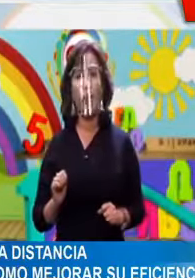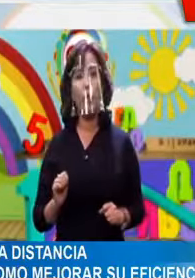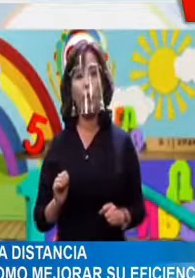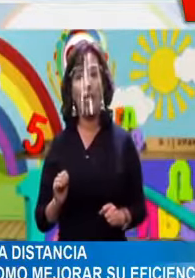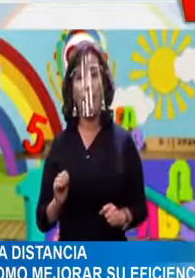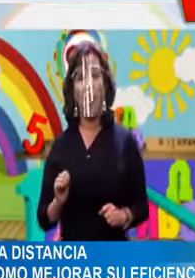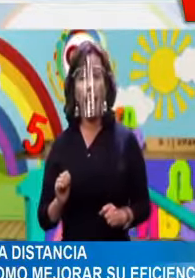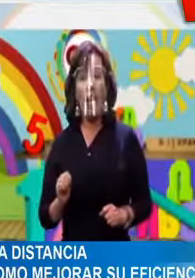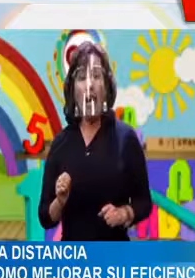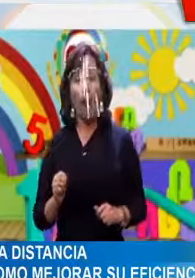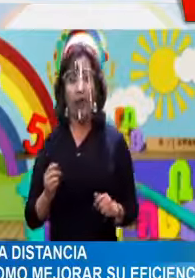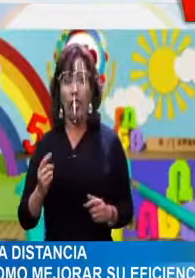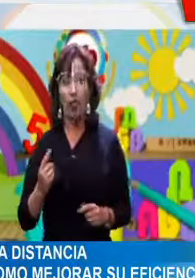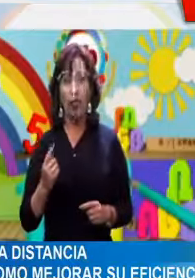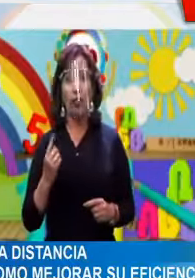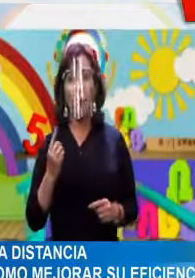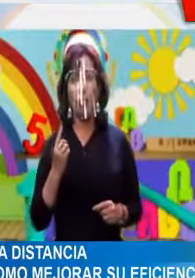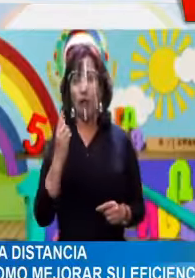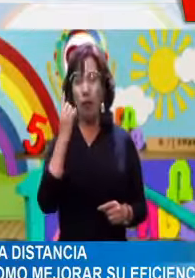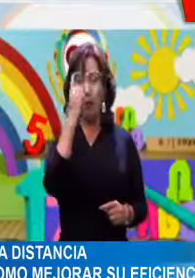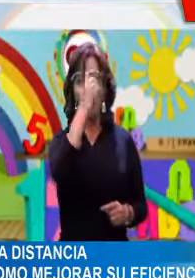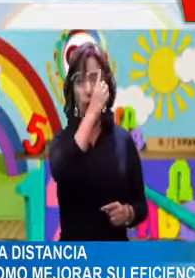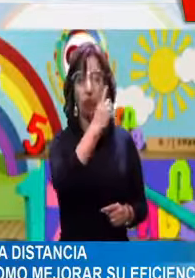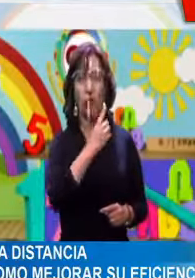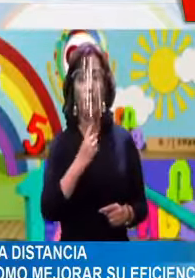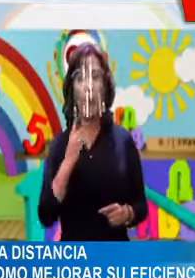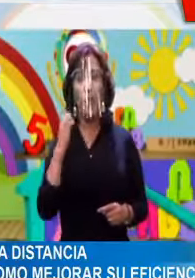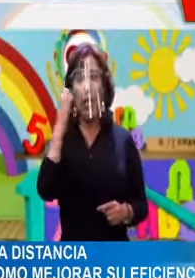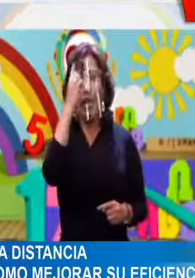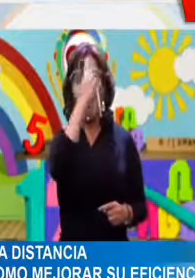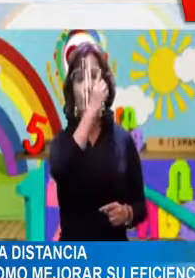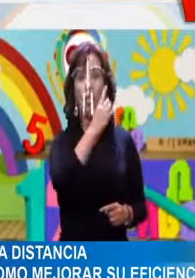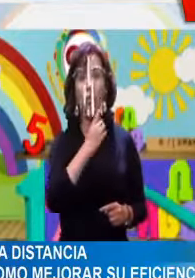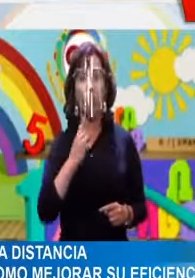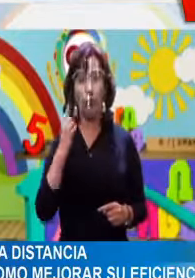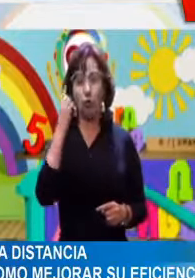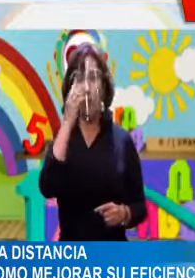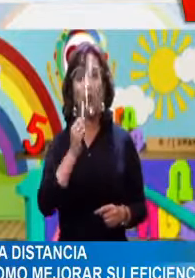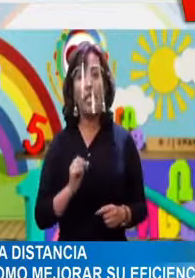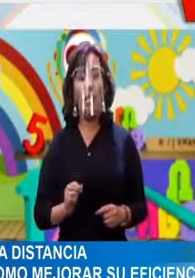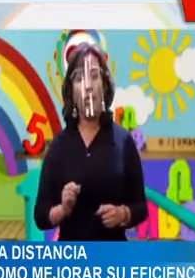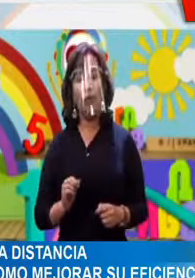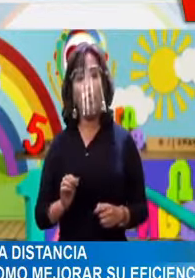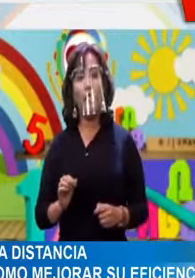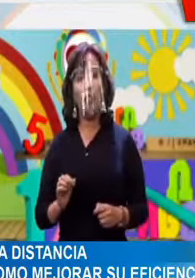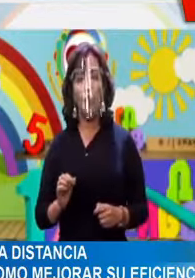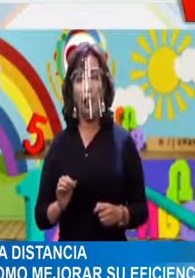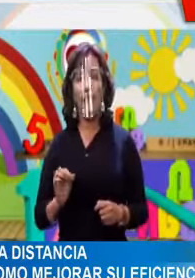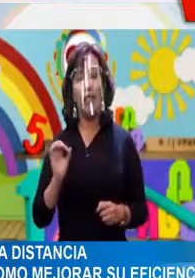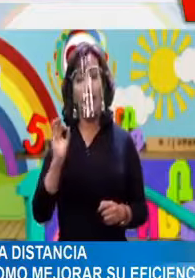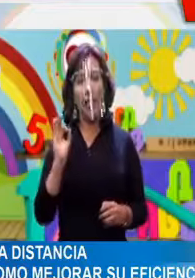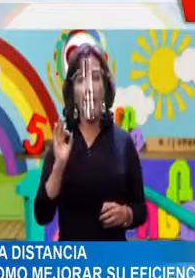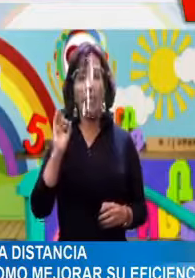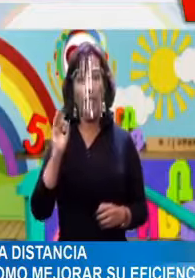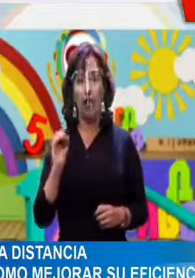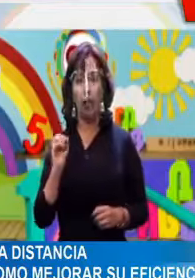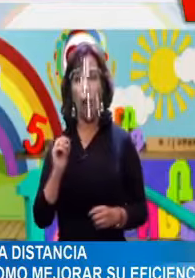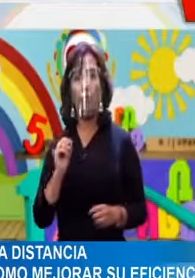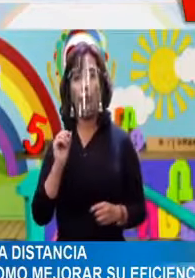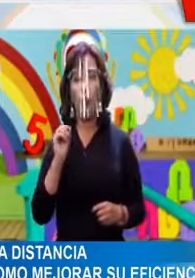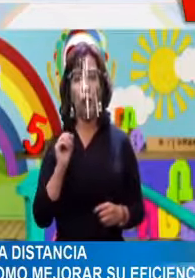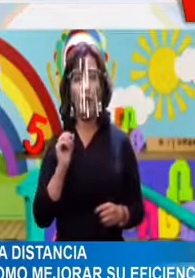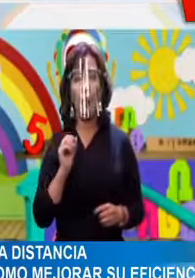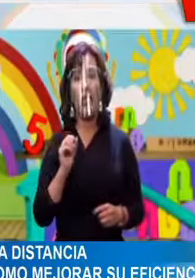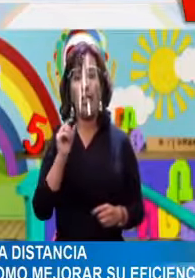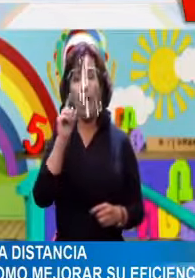cositas, es cómo hago una educación sostenible a largo plazo en la que realmente responda a una lectura de la realidad y no